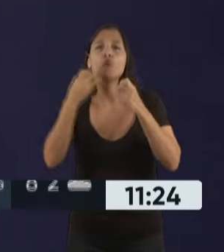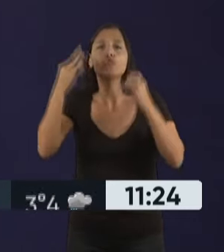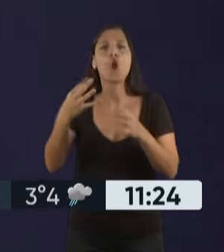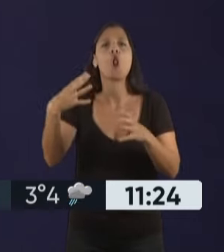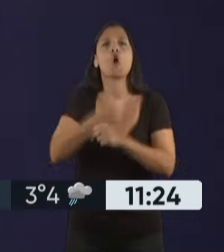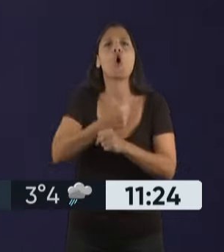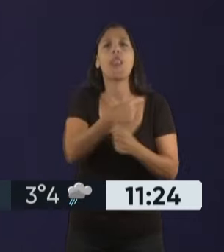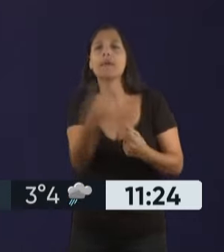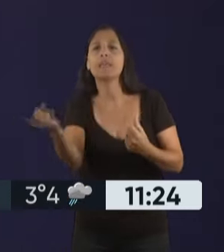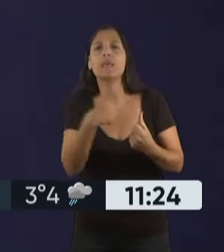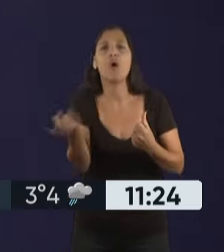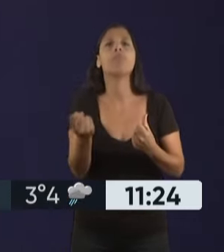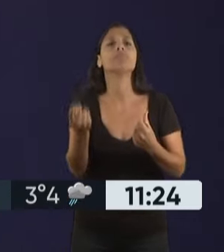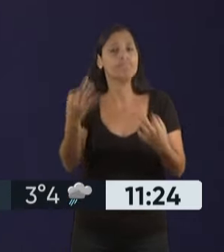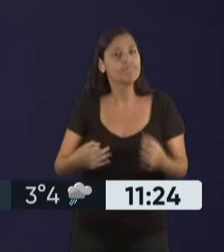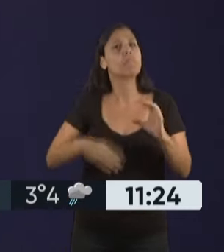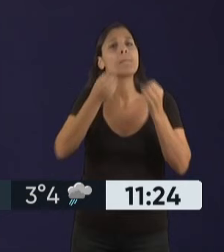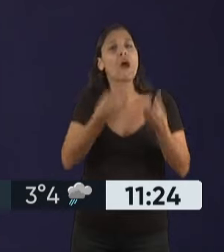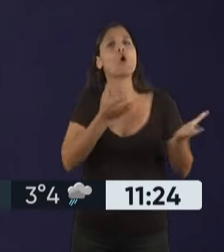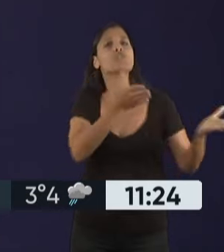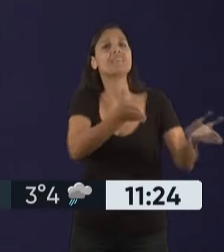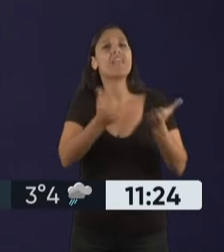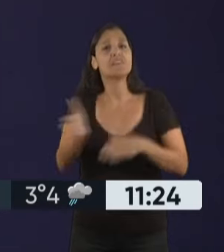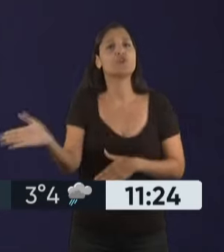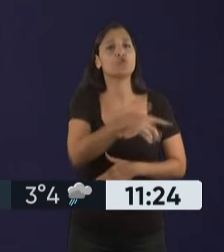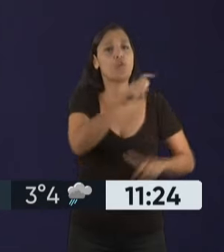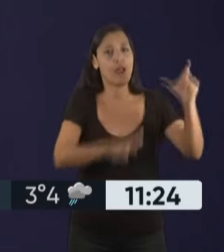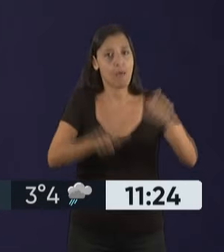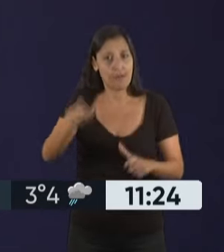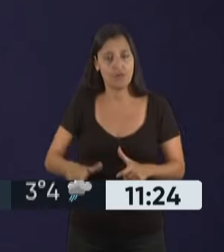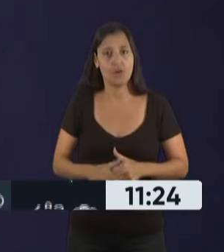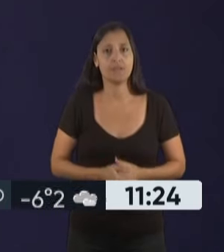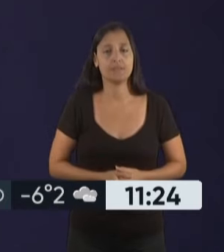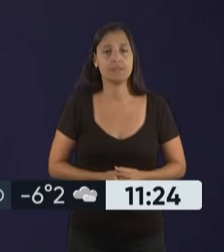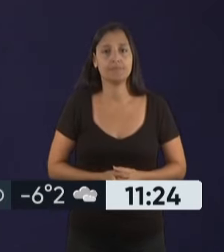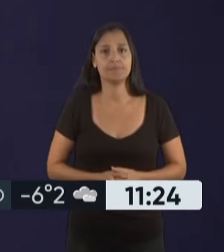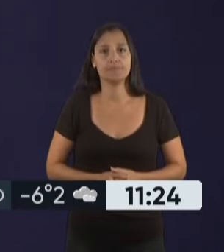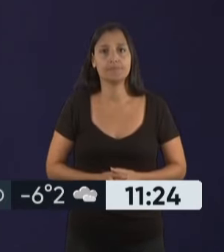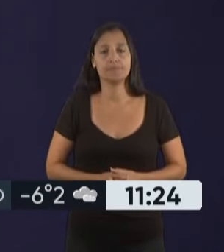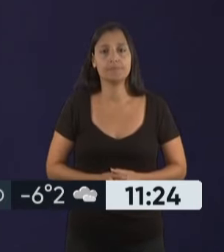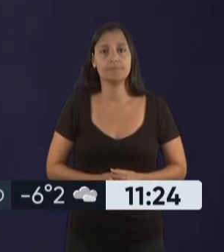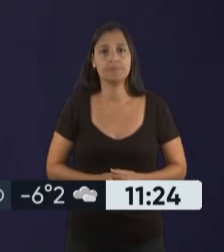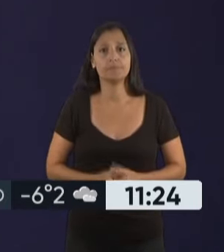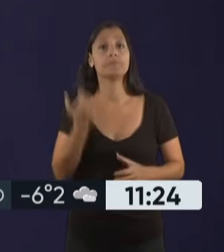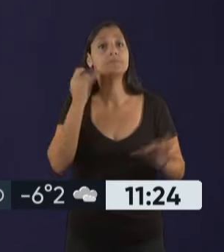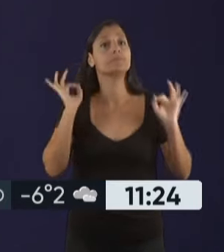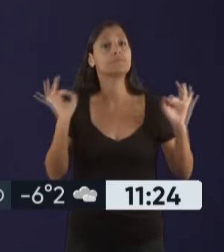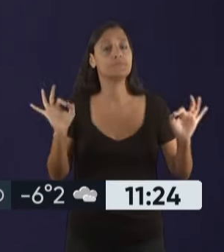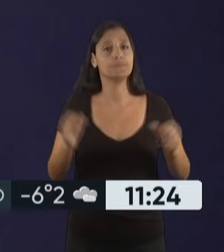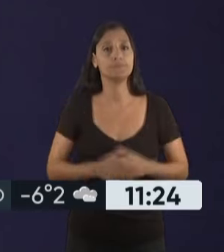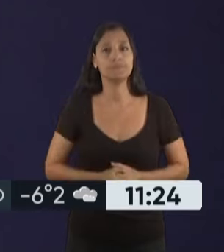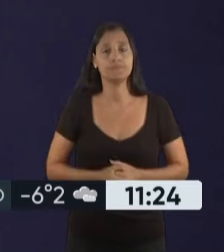hac más eficiente la prestación del servicio de transporte de personas eh dicho esto